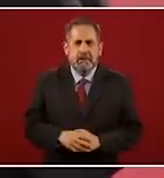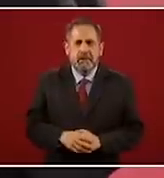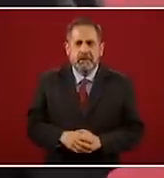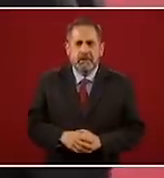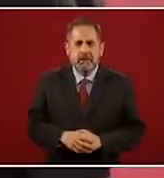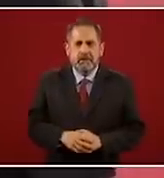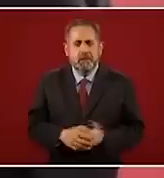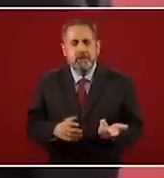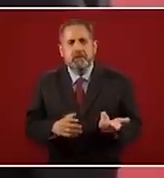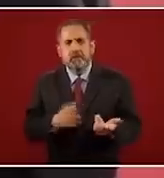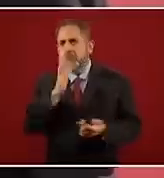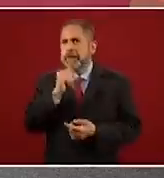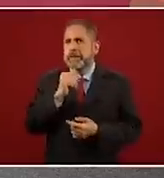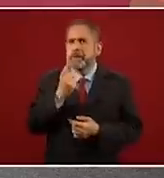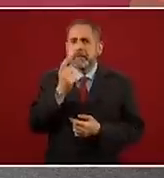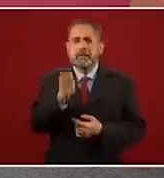No se podría solo